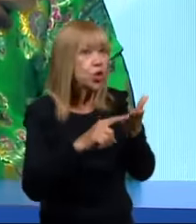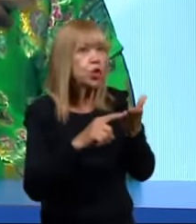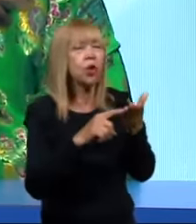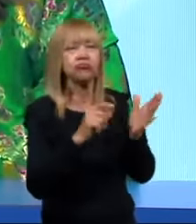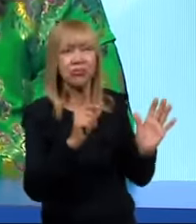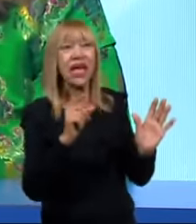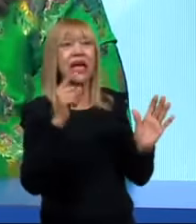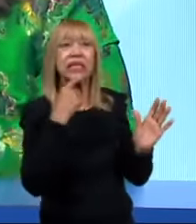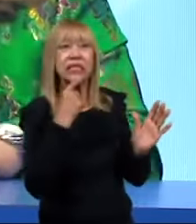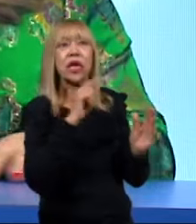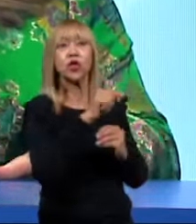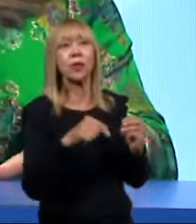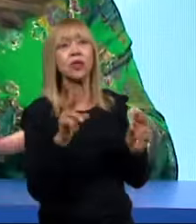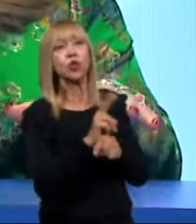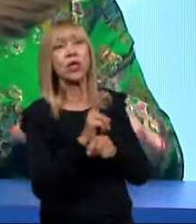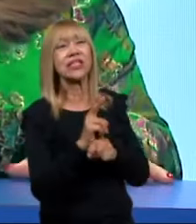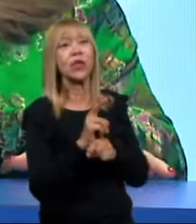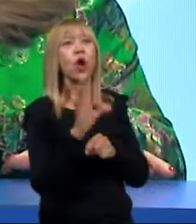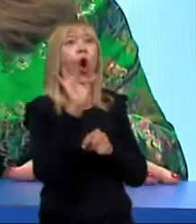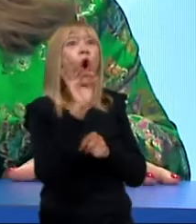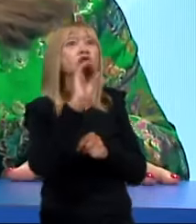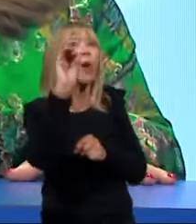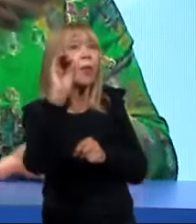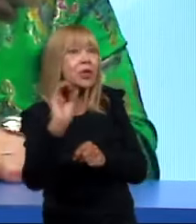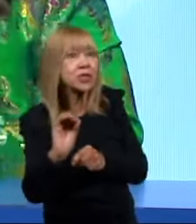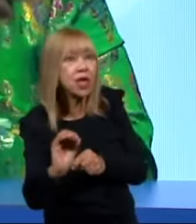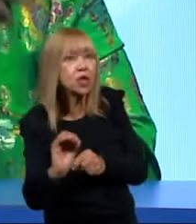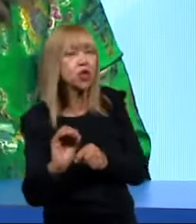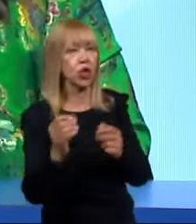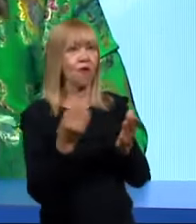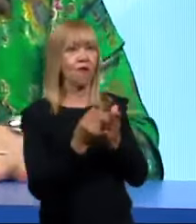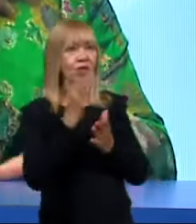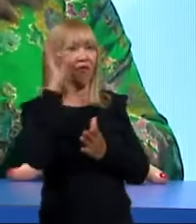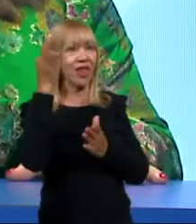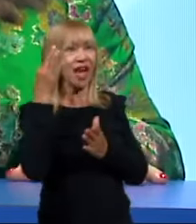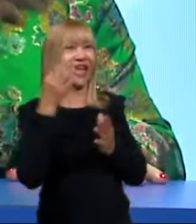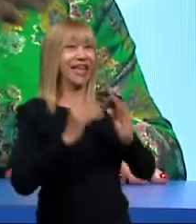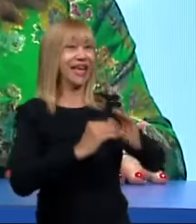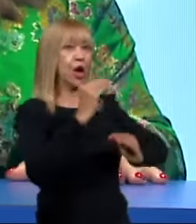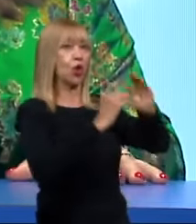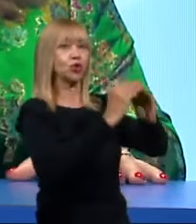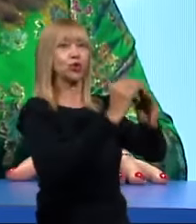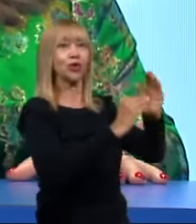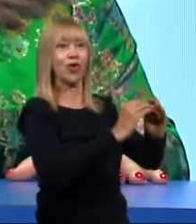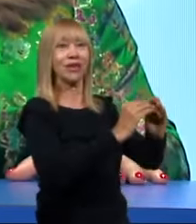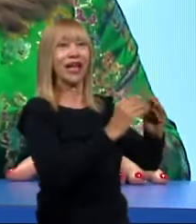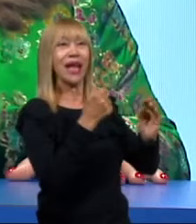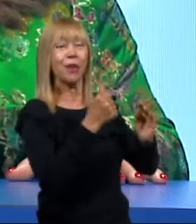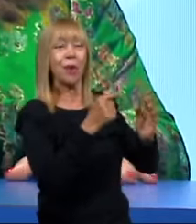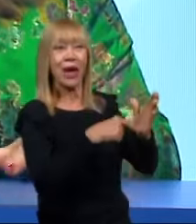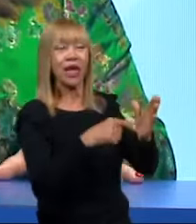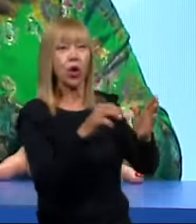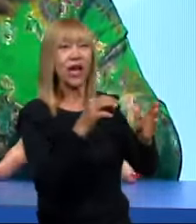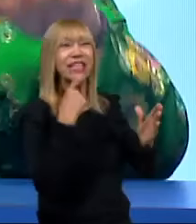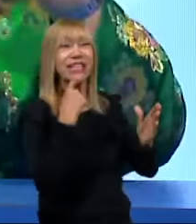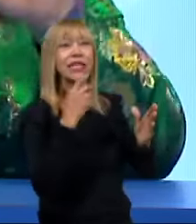imparcial, dice que solamente se ha utilizado el 8% de los fondos federales de reconstrucción. En la propia página del COL 3 dice que